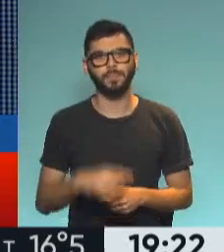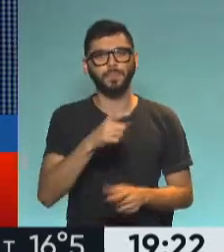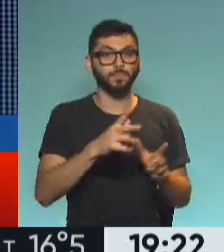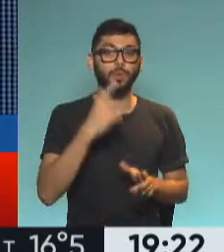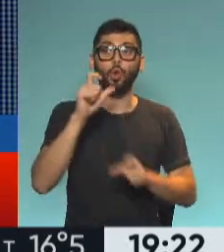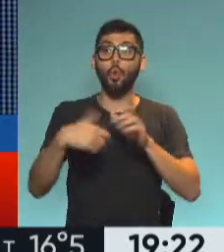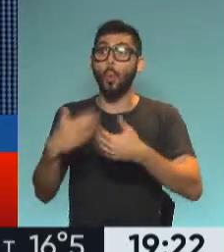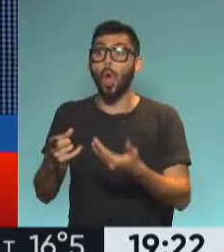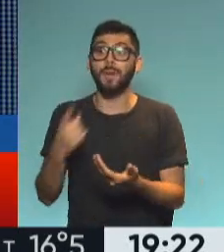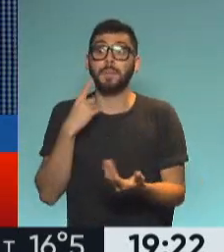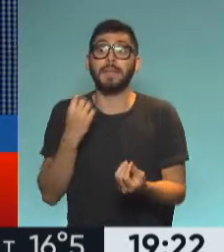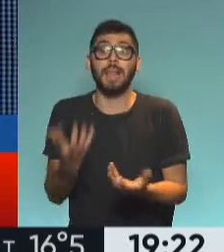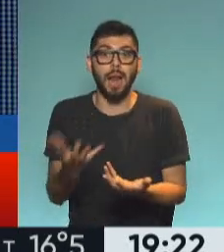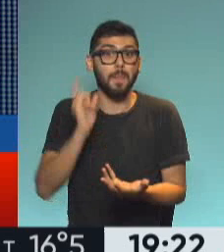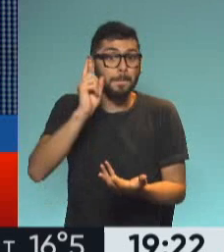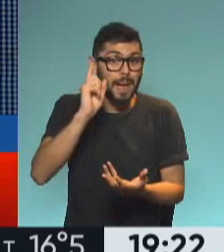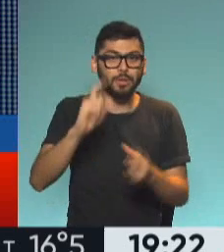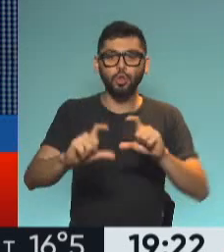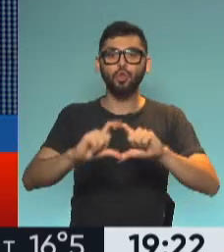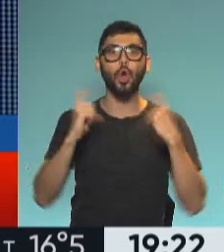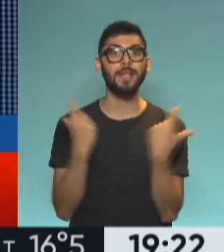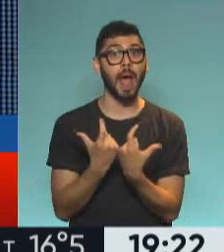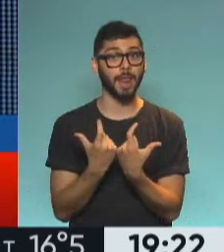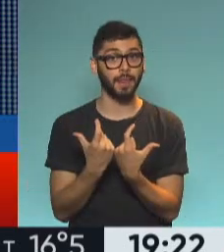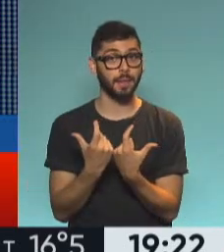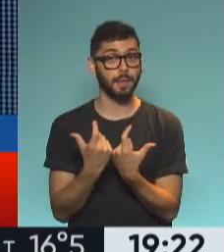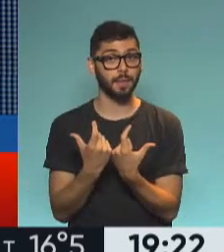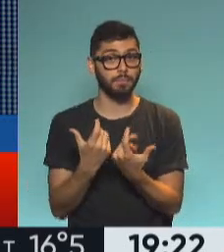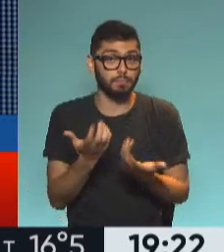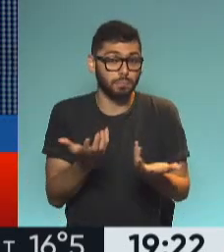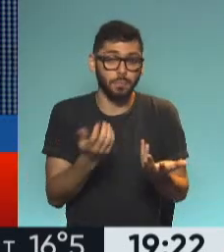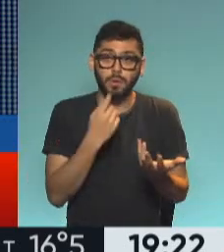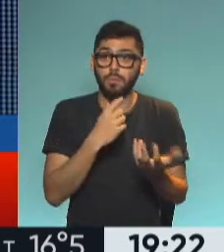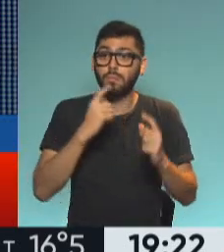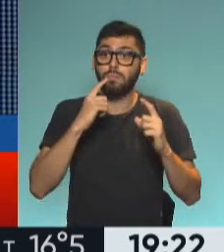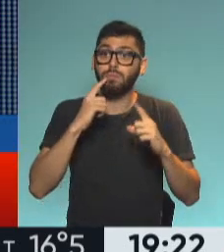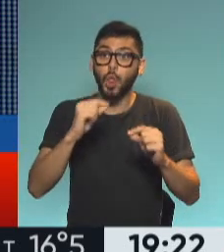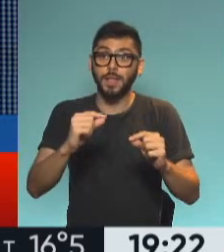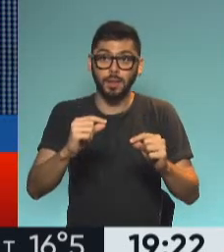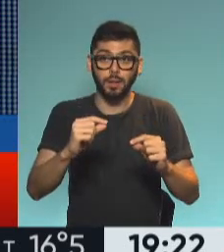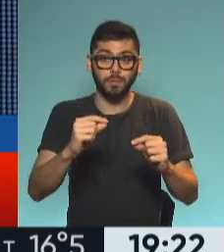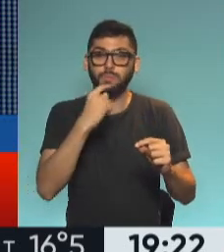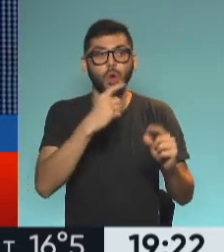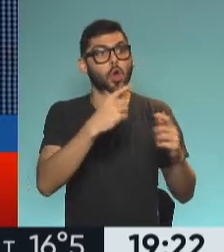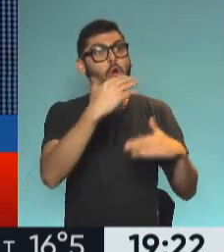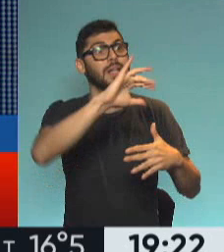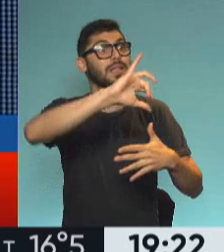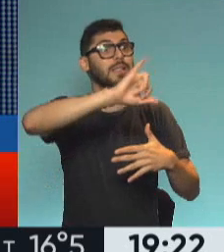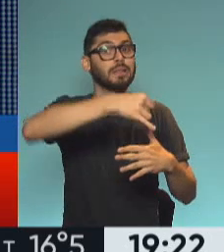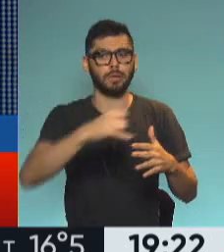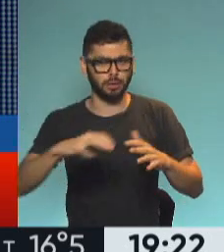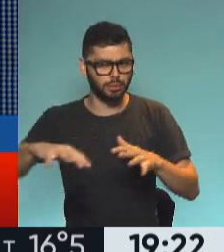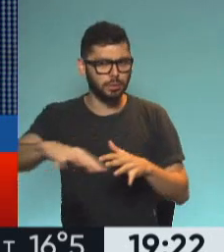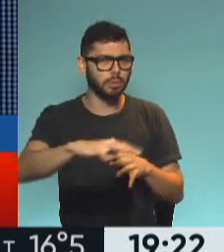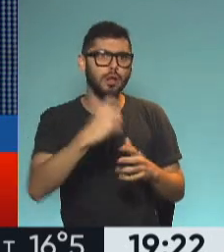También hay que atender cómo va a impactar esto en la sociedad, si puede generar algún tipo de protestas, de manifestación en contra, porque lo que estamos viendo es